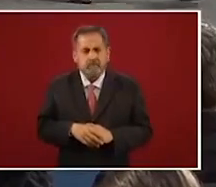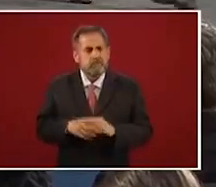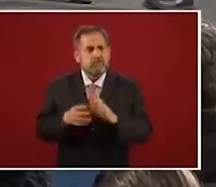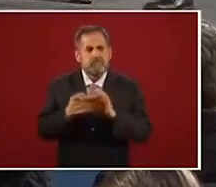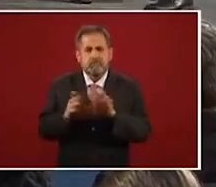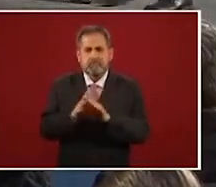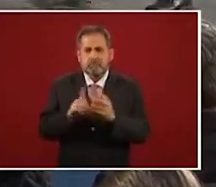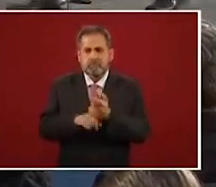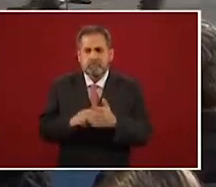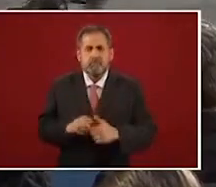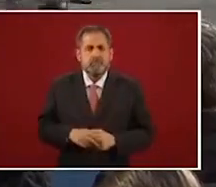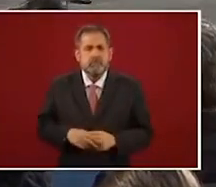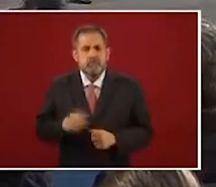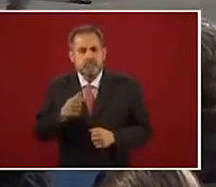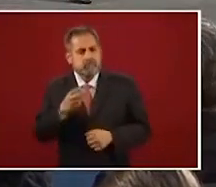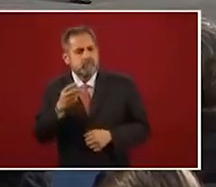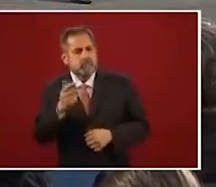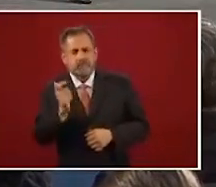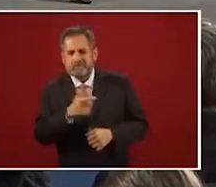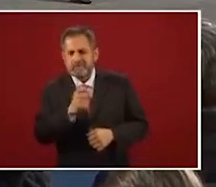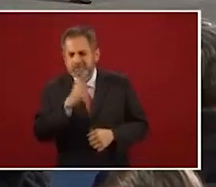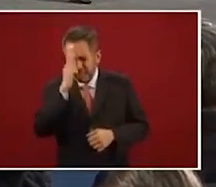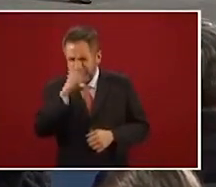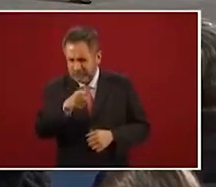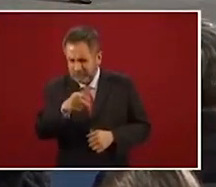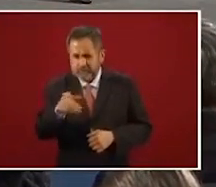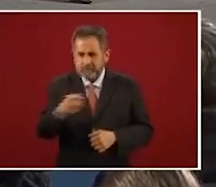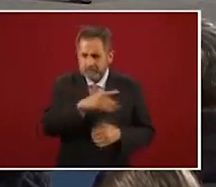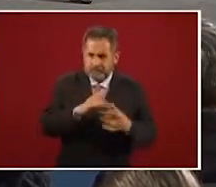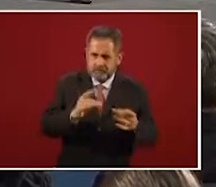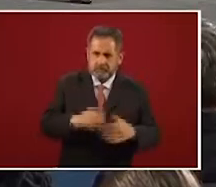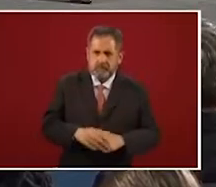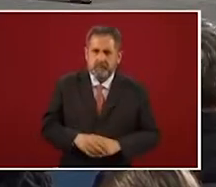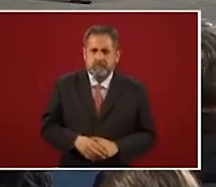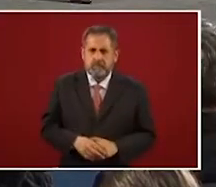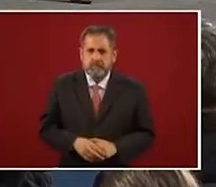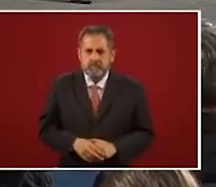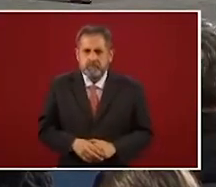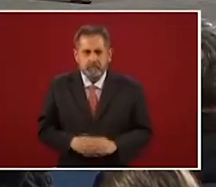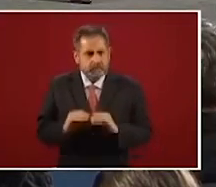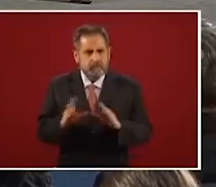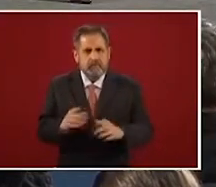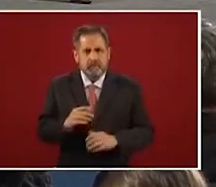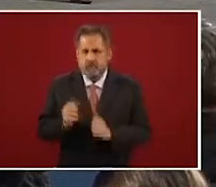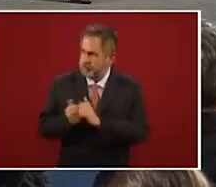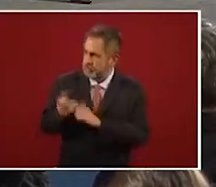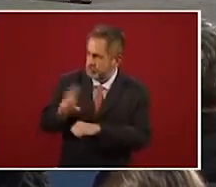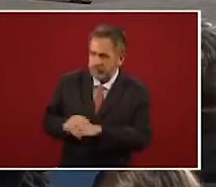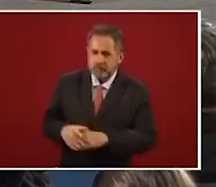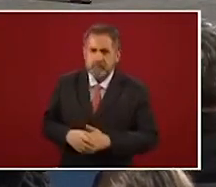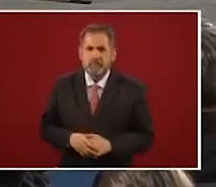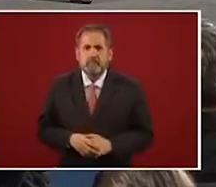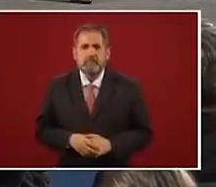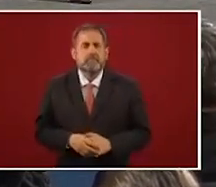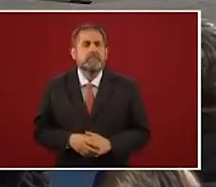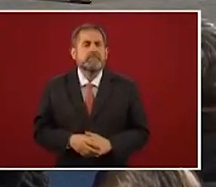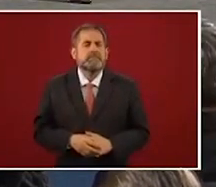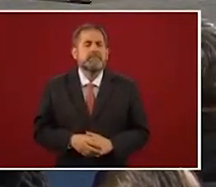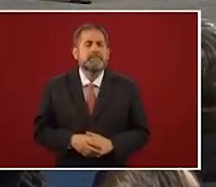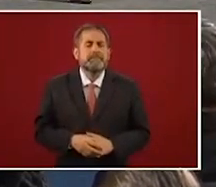Sí, de las cuotas, de los, sí, sí, lo que se cobra. Por supuesto, con su permiso.